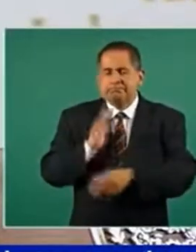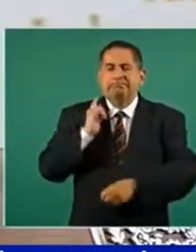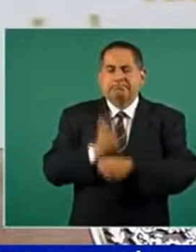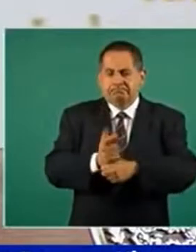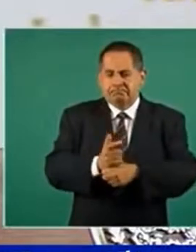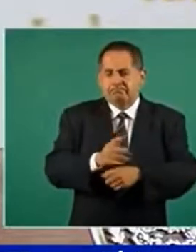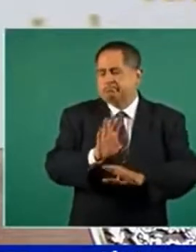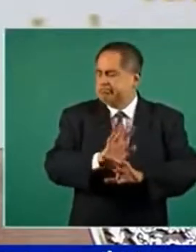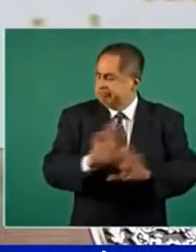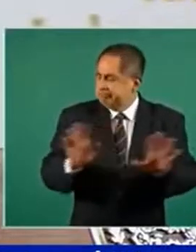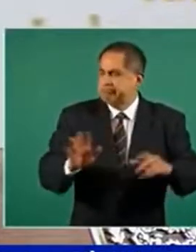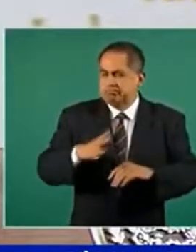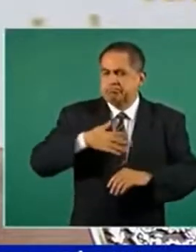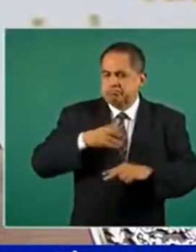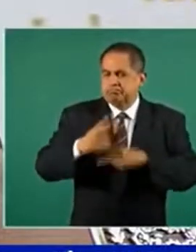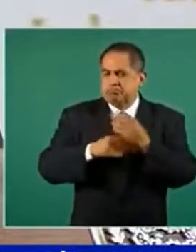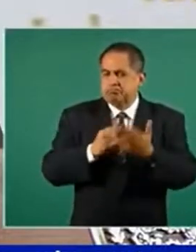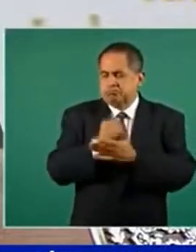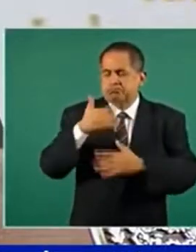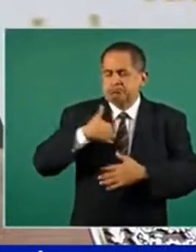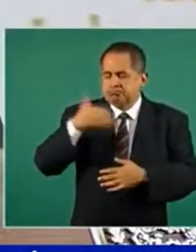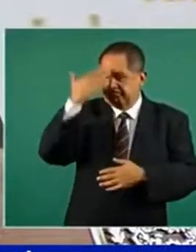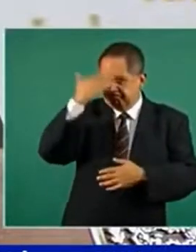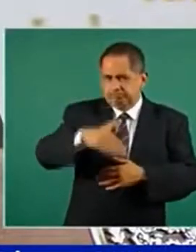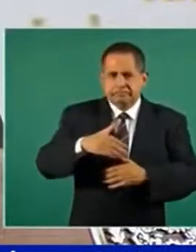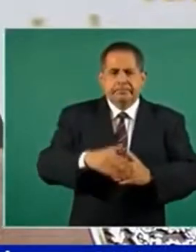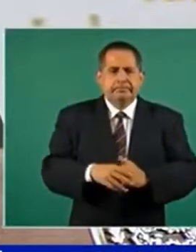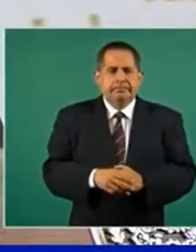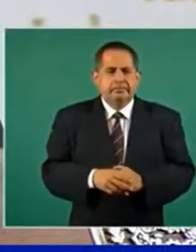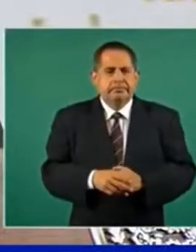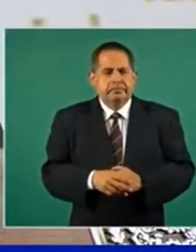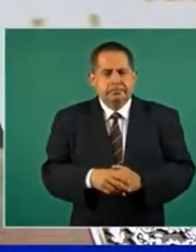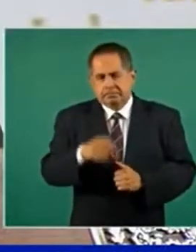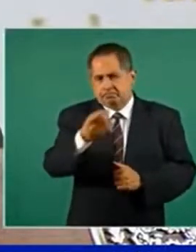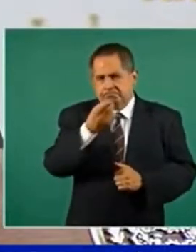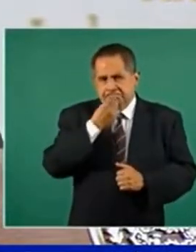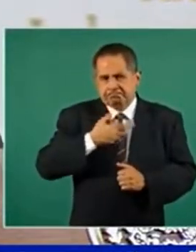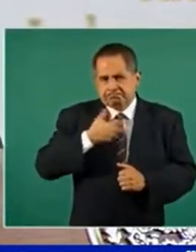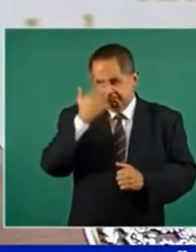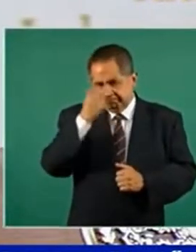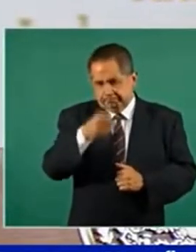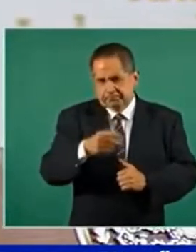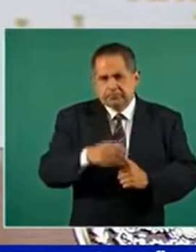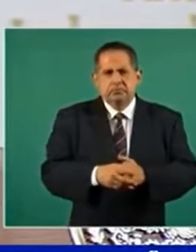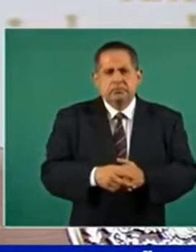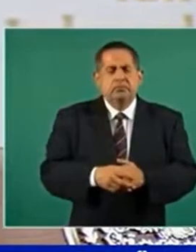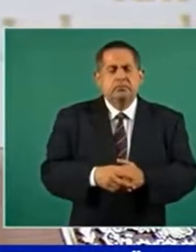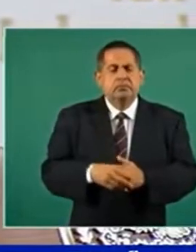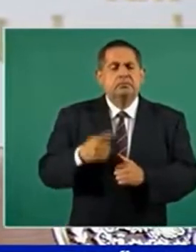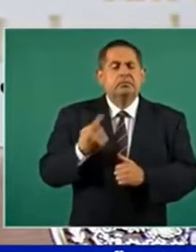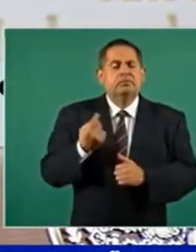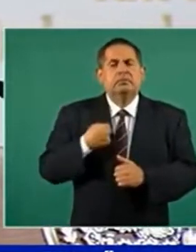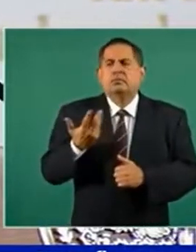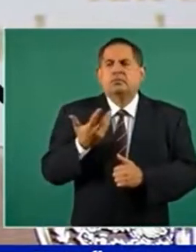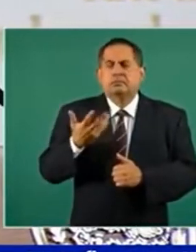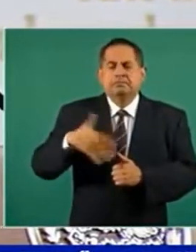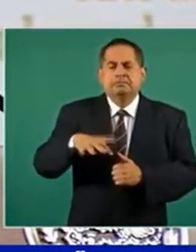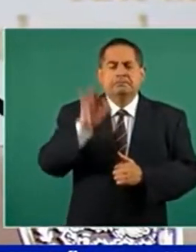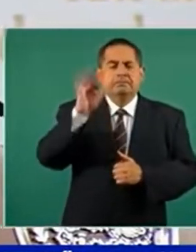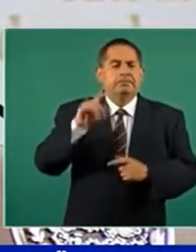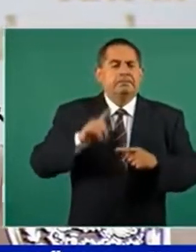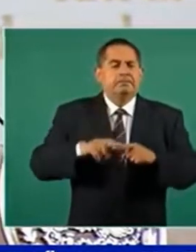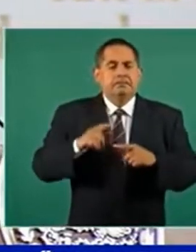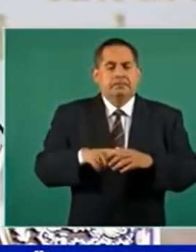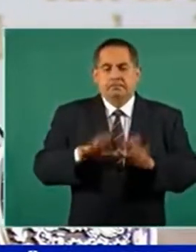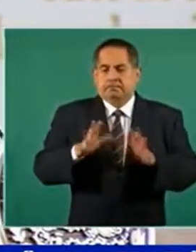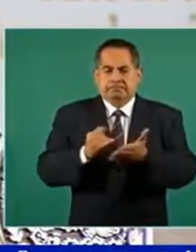estoy enterado bien de lo que estás tú planteando. Lo que hay que buscar es